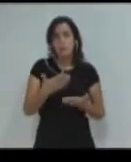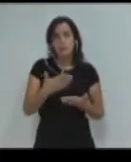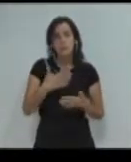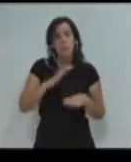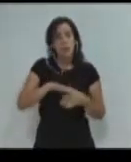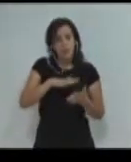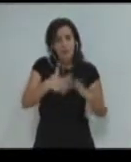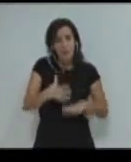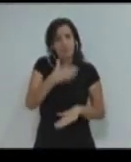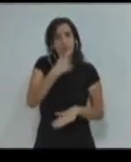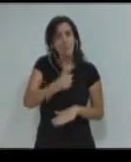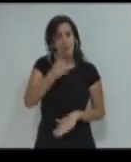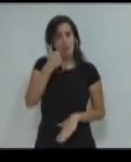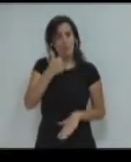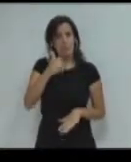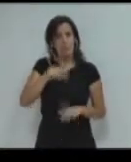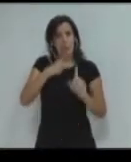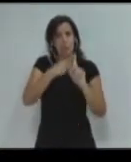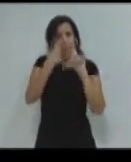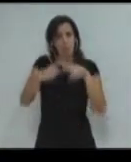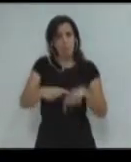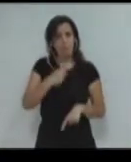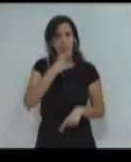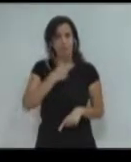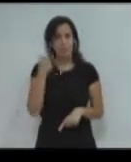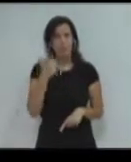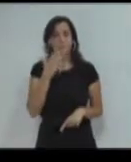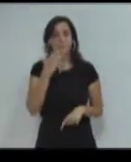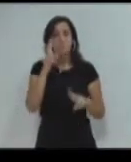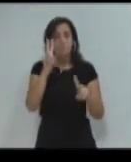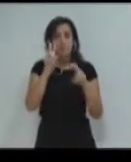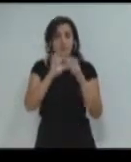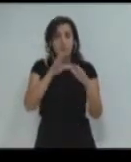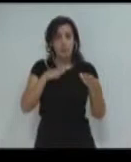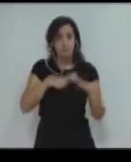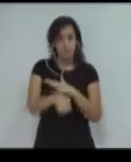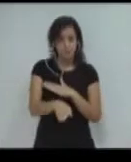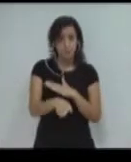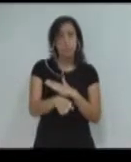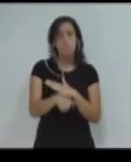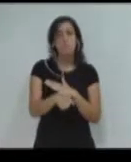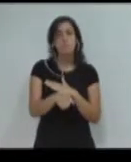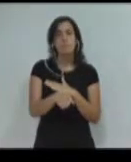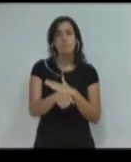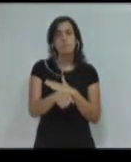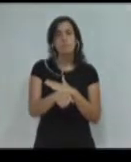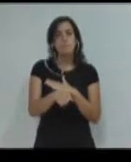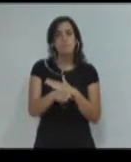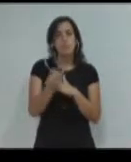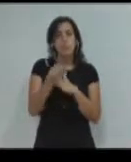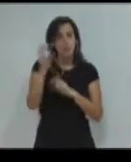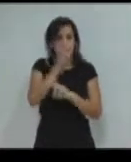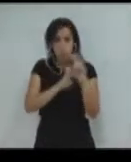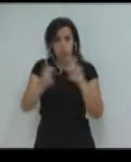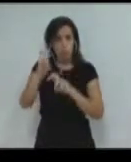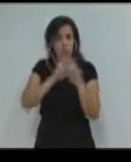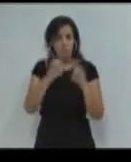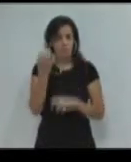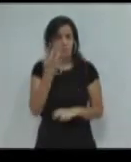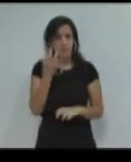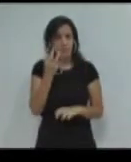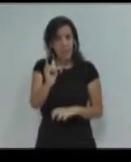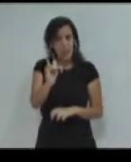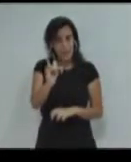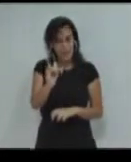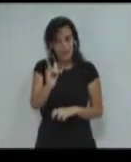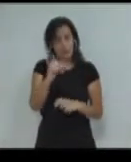más sencillo el poder encontrarlo. O sea, el tema de la accesibilidad lo tienes que buscar. Lo tienes, pero lo